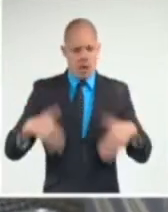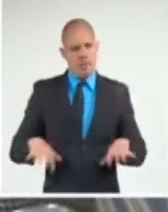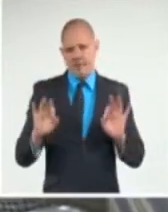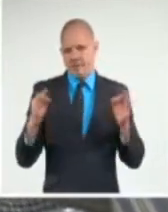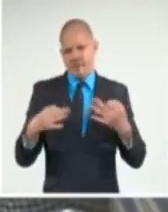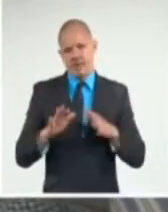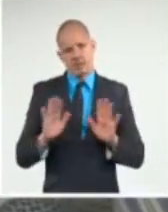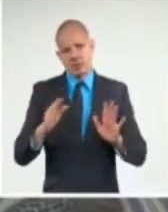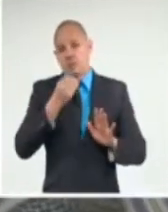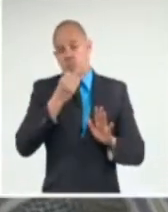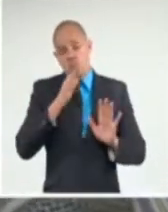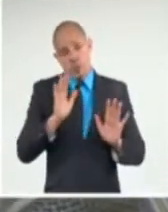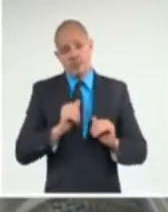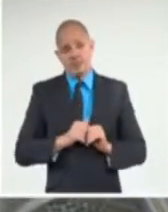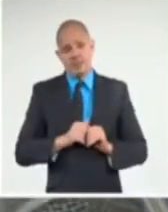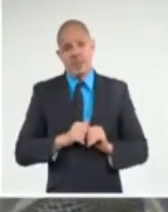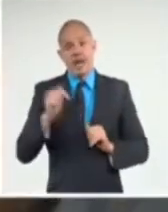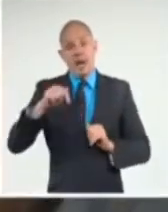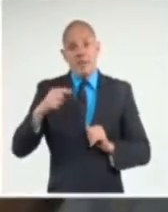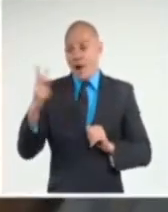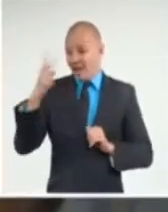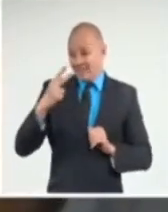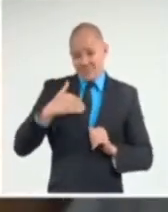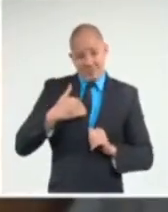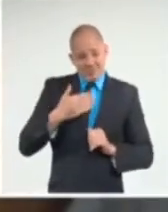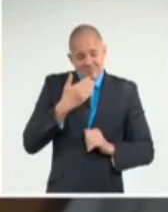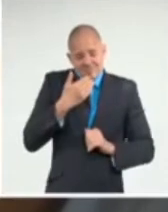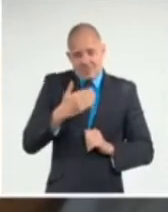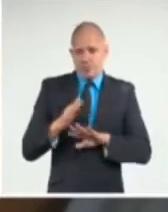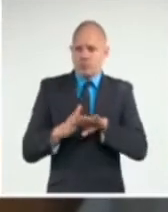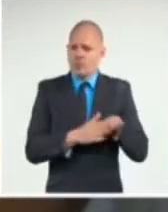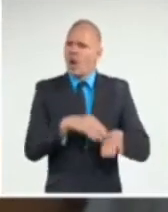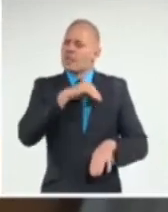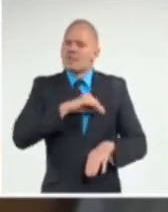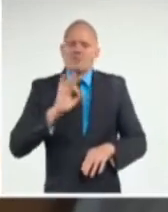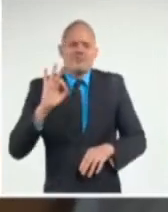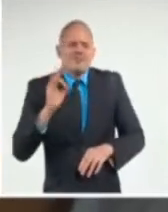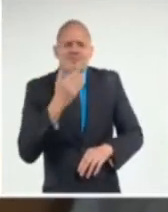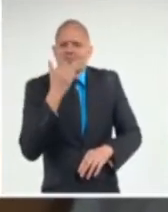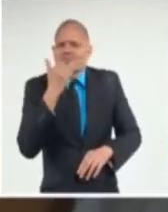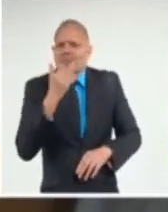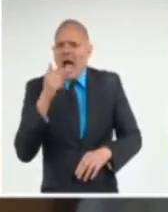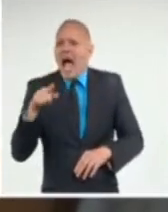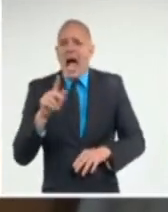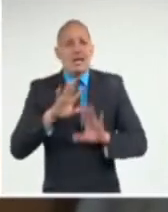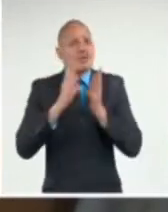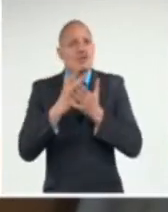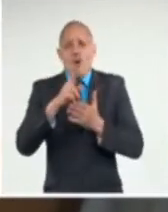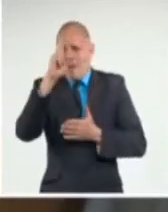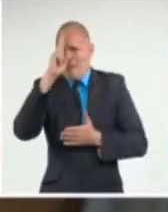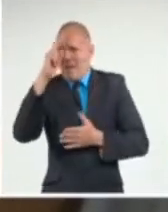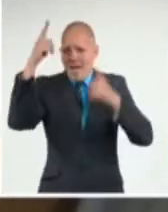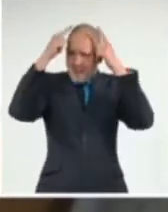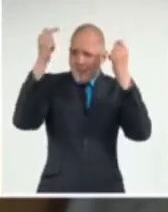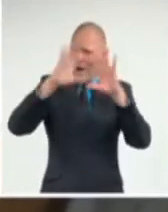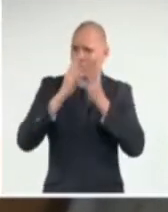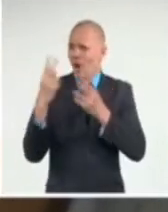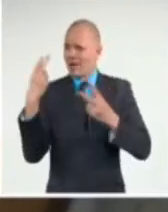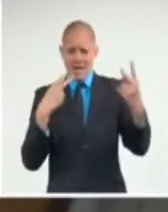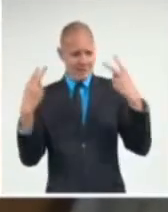y salir bien pero el servicio y maravilloso y aquí la verdad me siento bastante bien en tener una atención especial pero médico